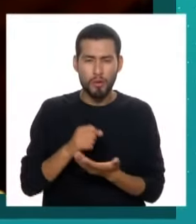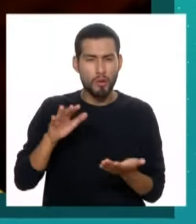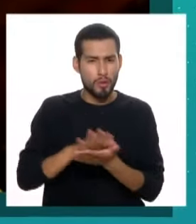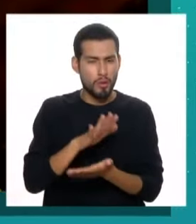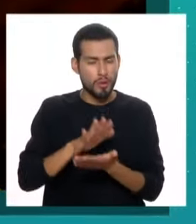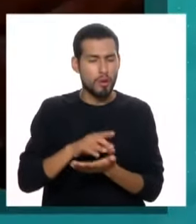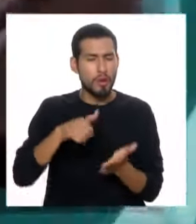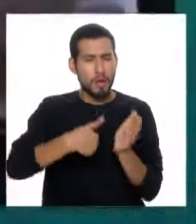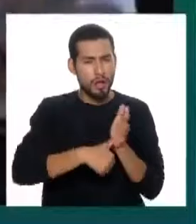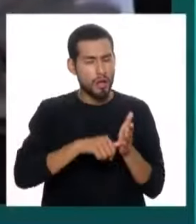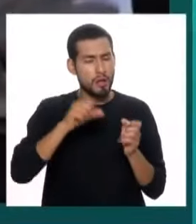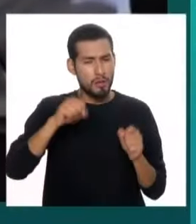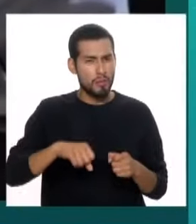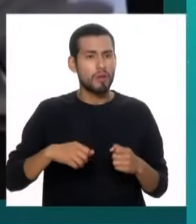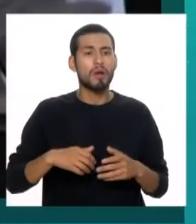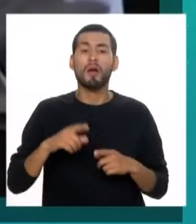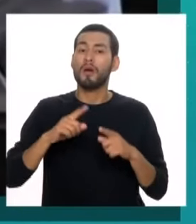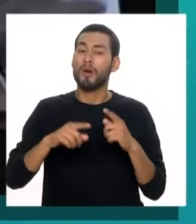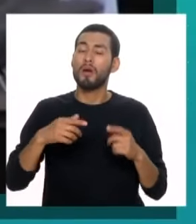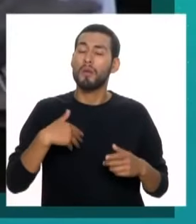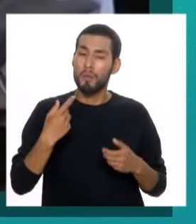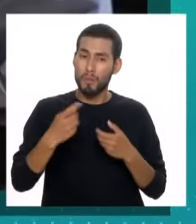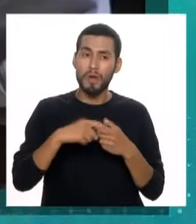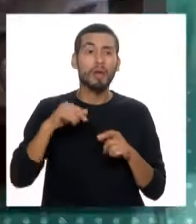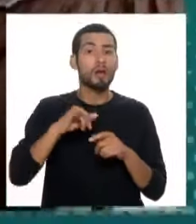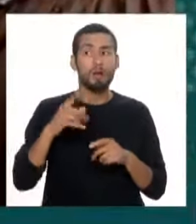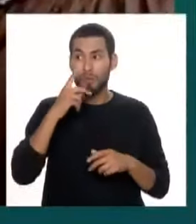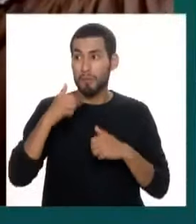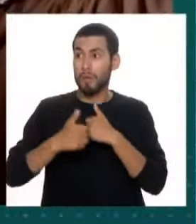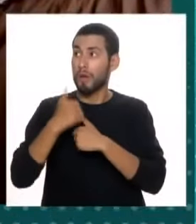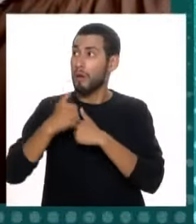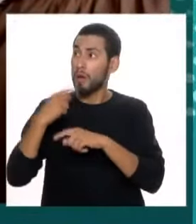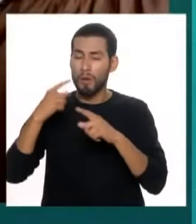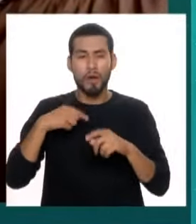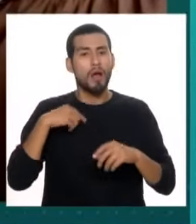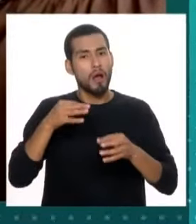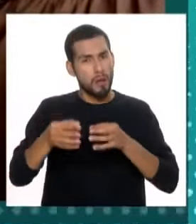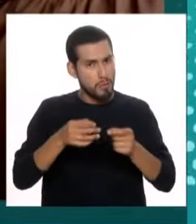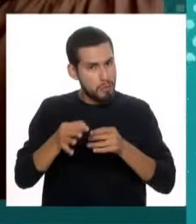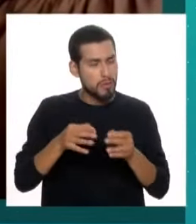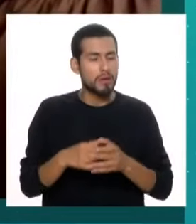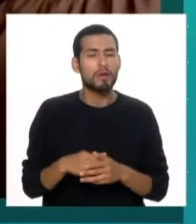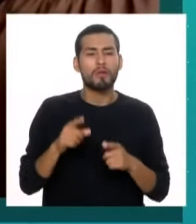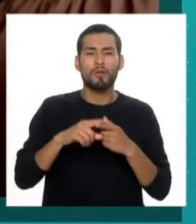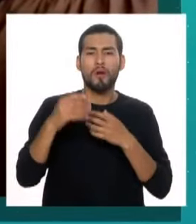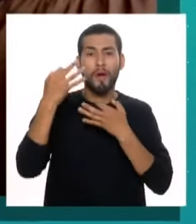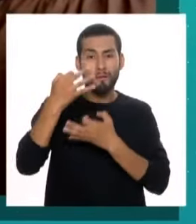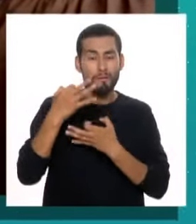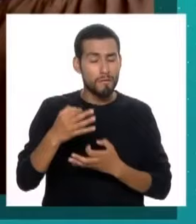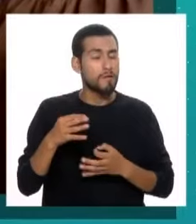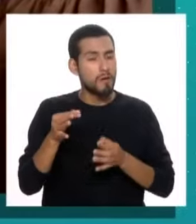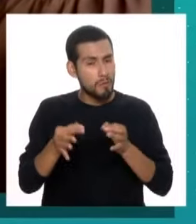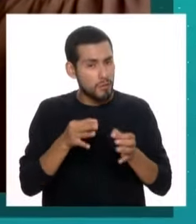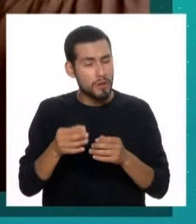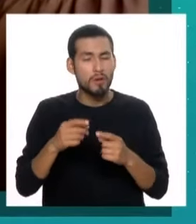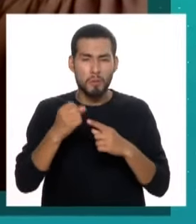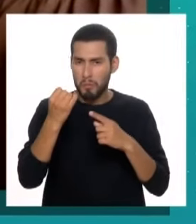de identidad, la gestión de riesgo de desastres, servicios financieros, entre otros.